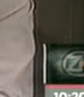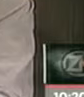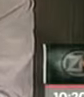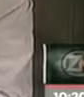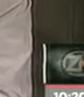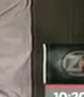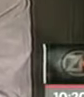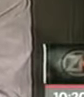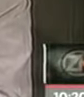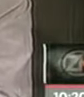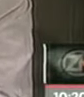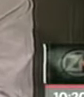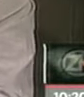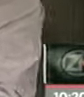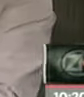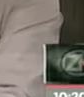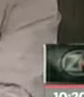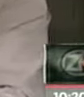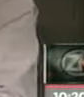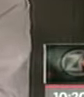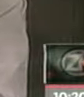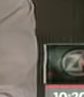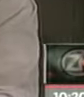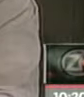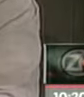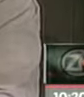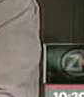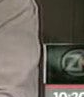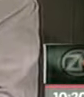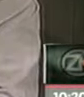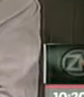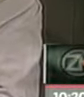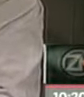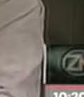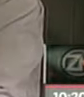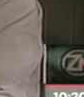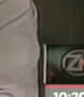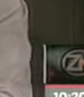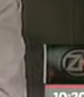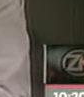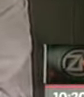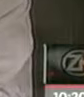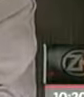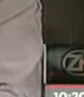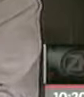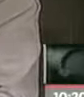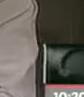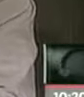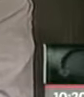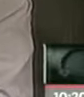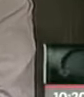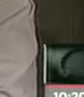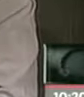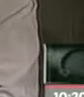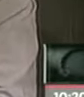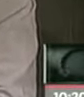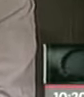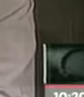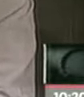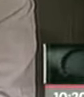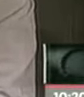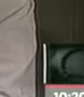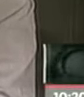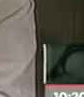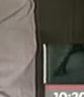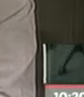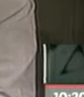través de la indecorosa venta de la patria, a través de la irracional violencia sistemática